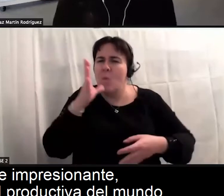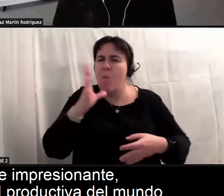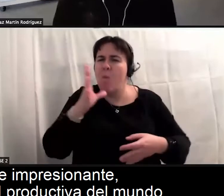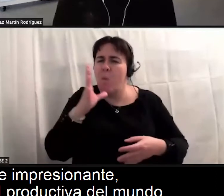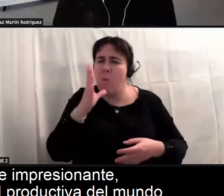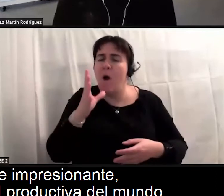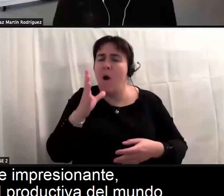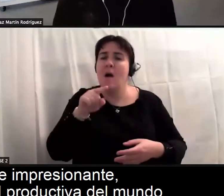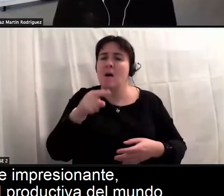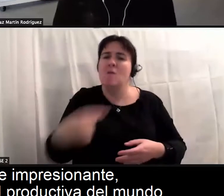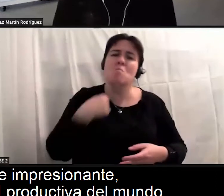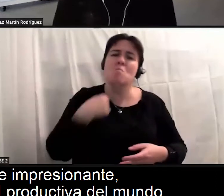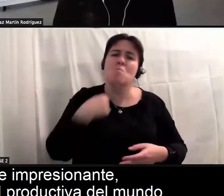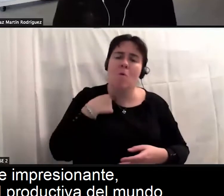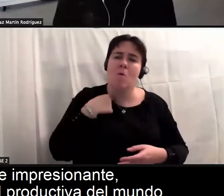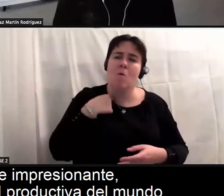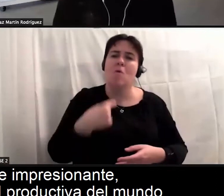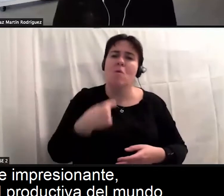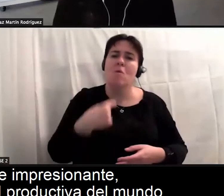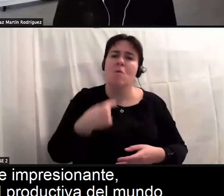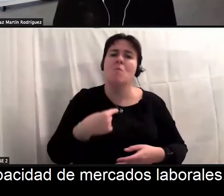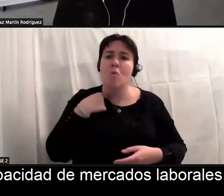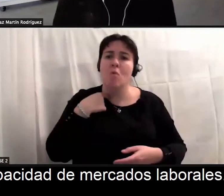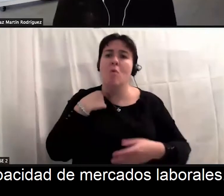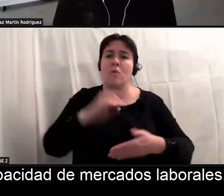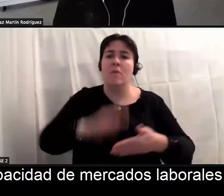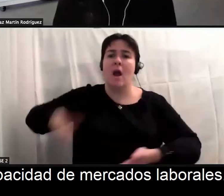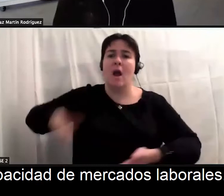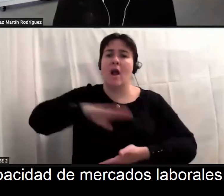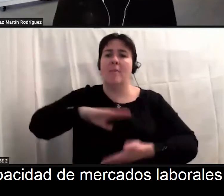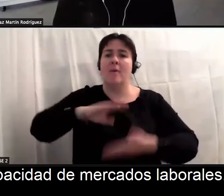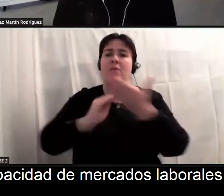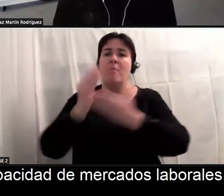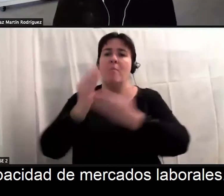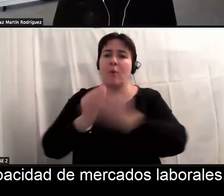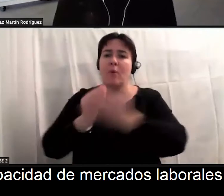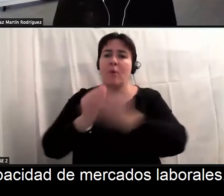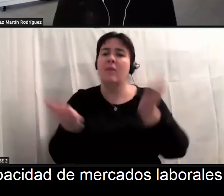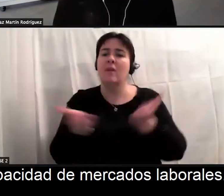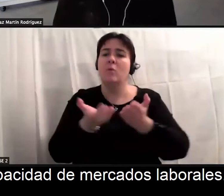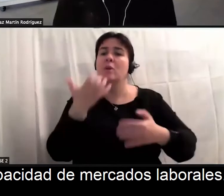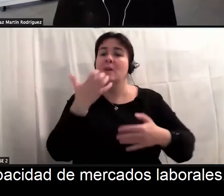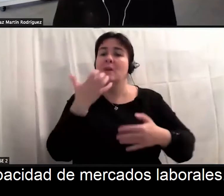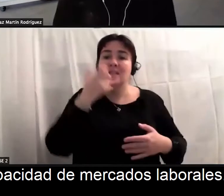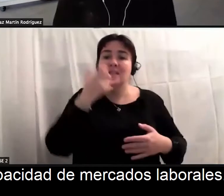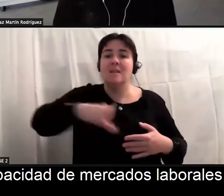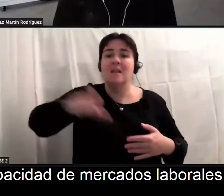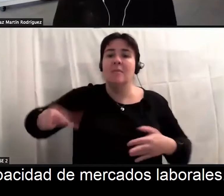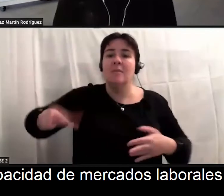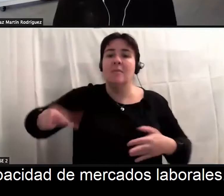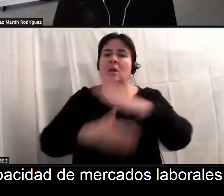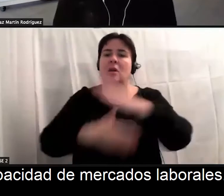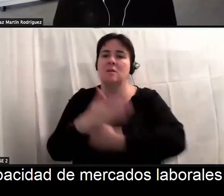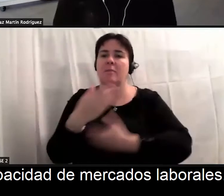capacidad productiva del mundo, excluyendo a personas con discapacidad del